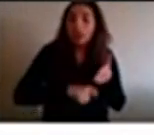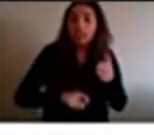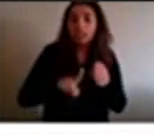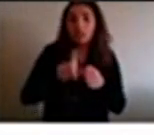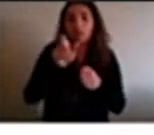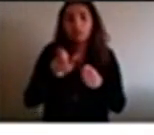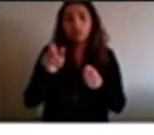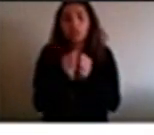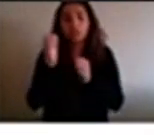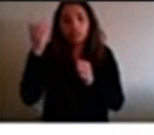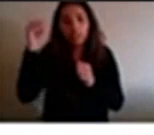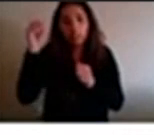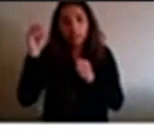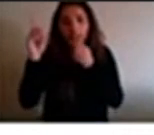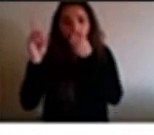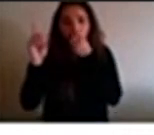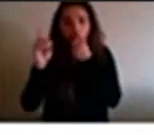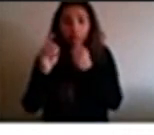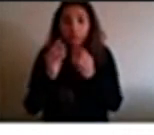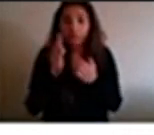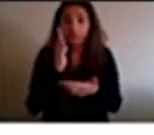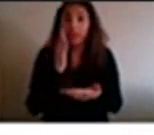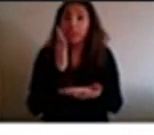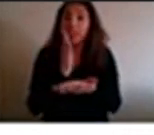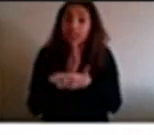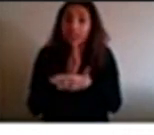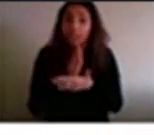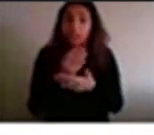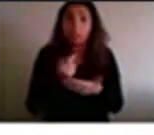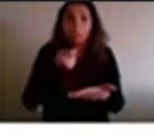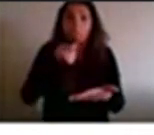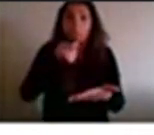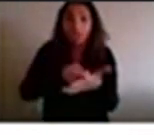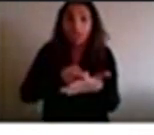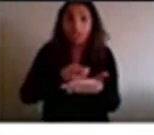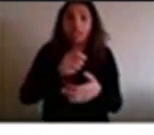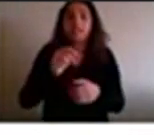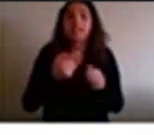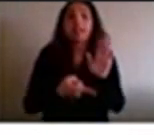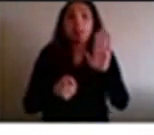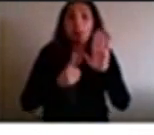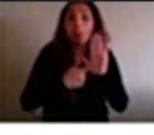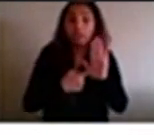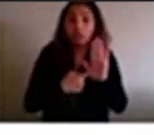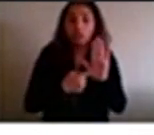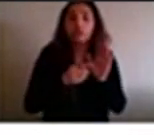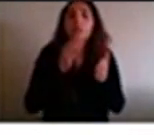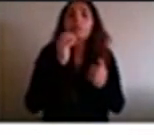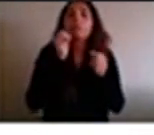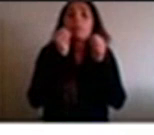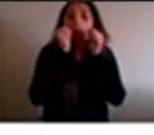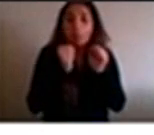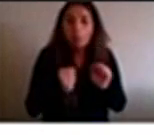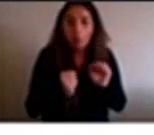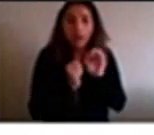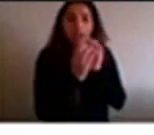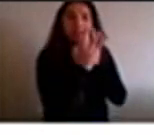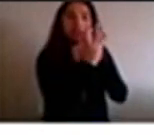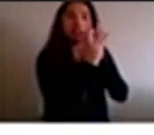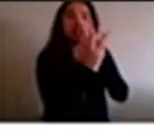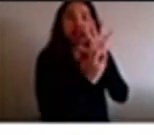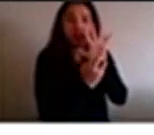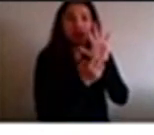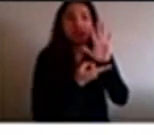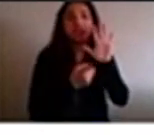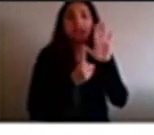estén obligados a declarar renta, pueden deducir por el número de las personas que tengan vinculadas